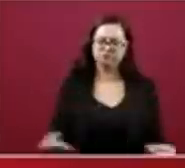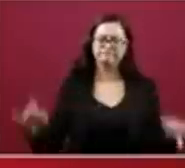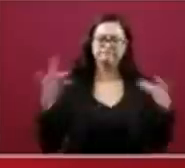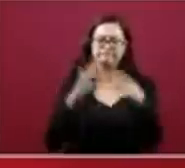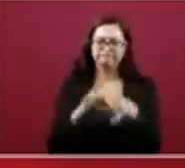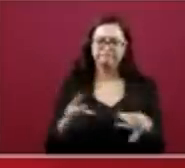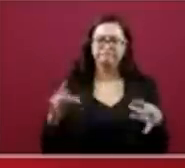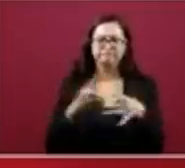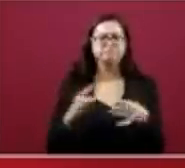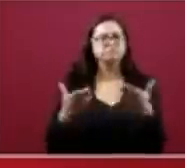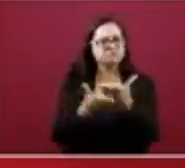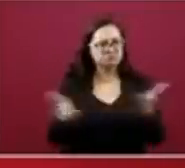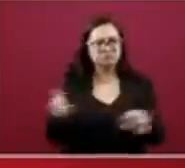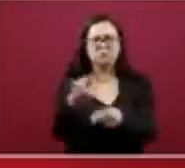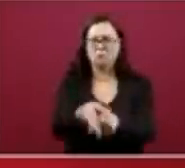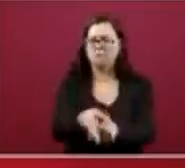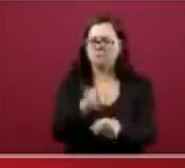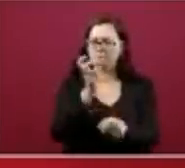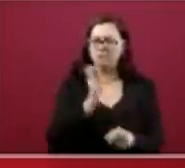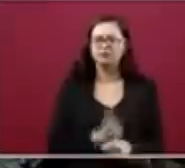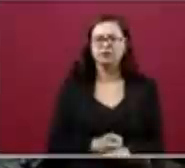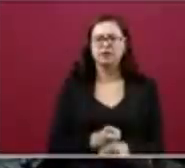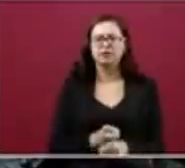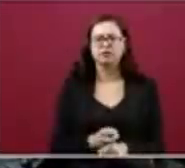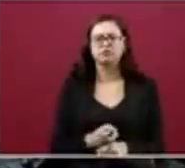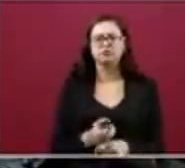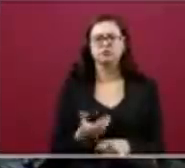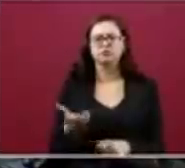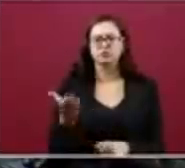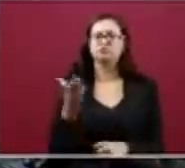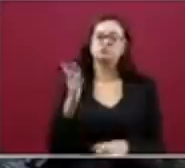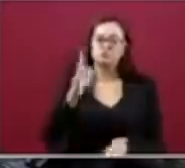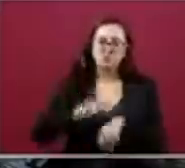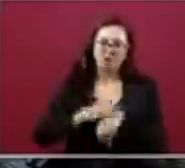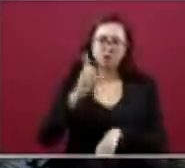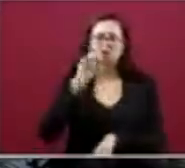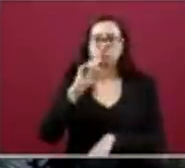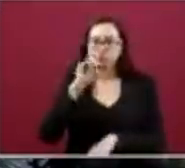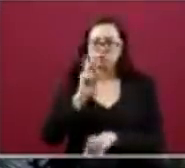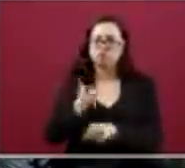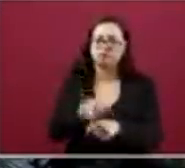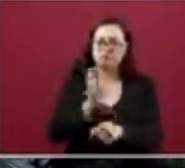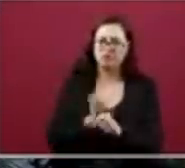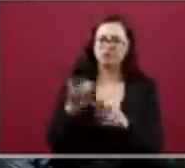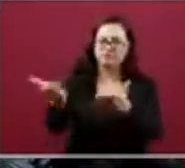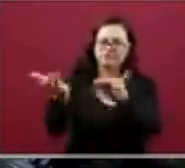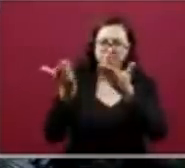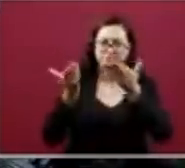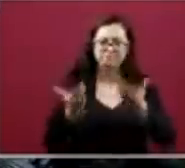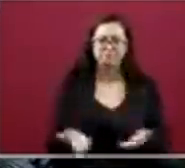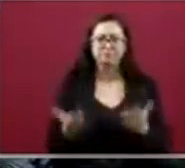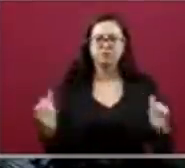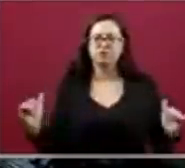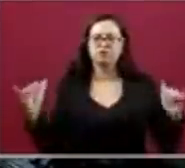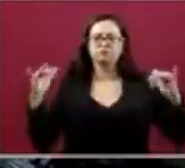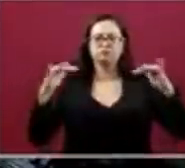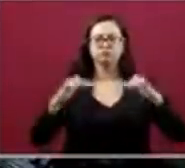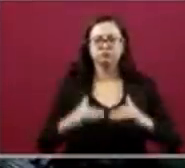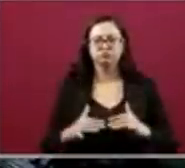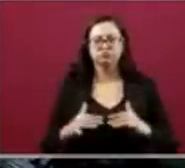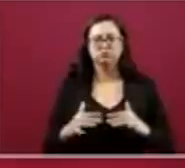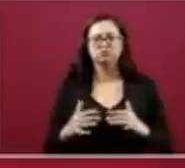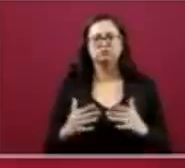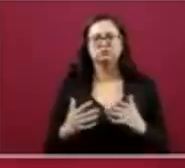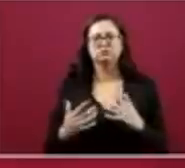están todos invitados, de manera especial las mujeres. Vamos a tener un encuentro